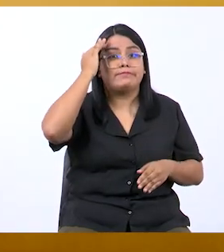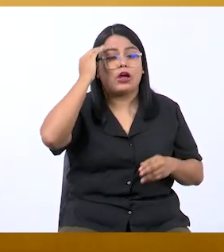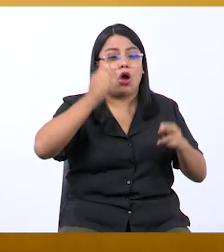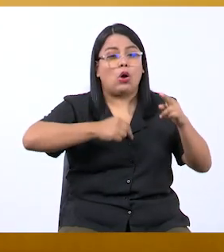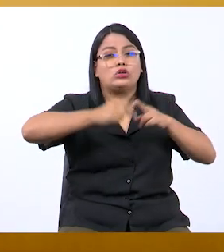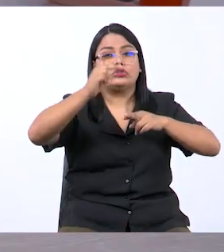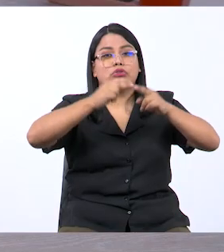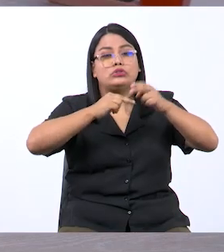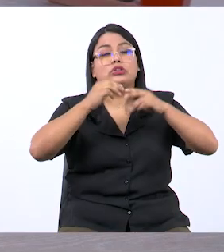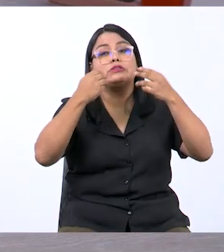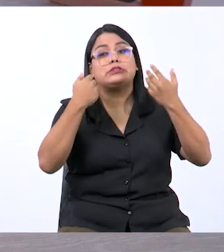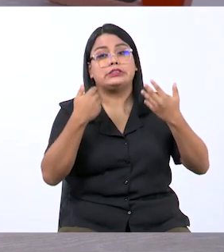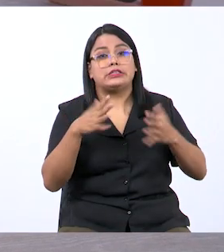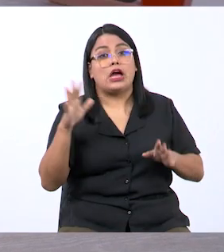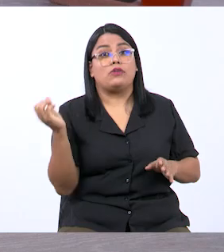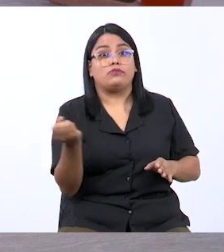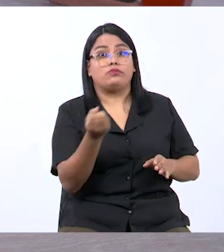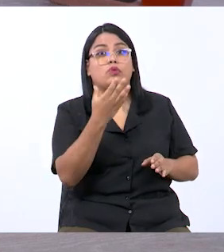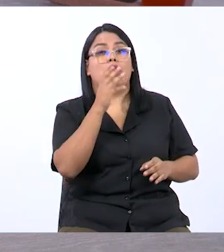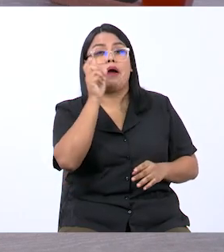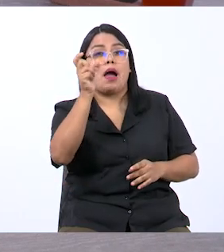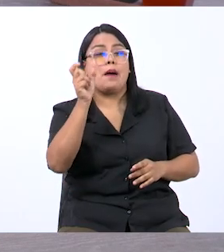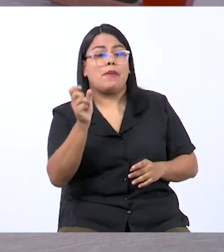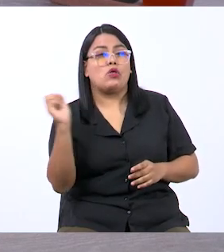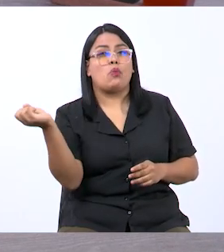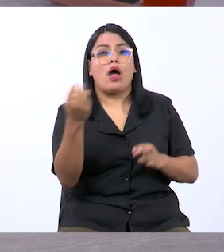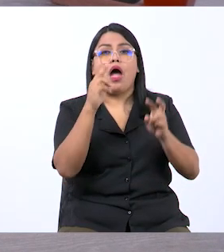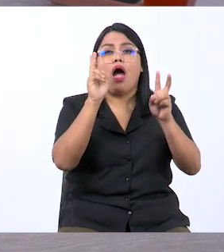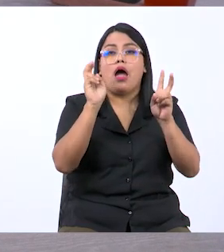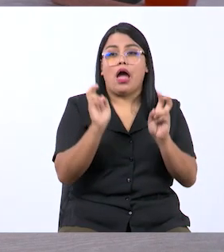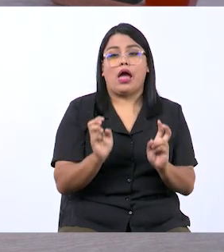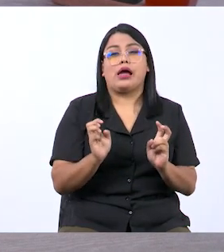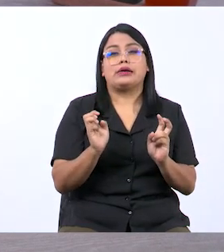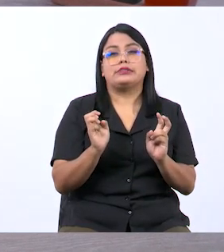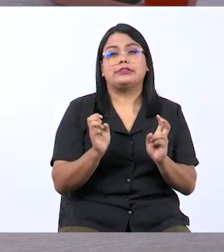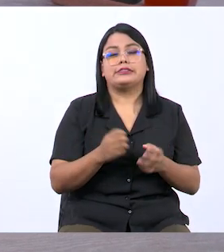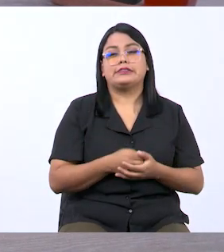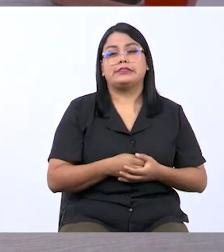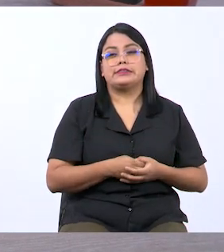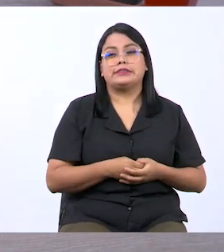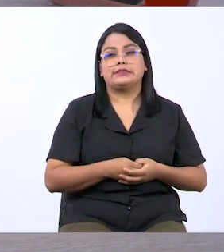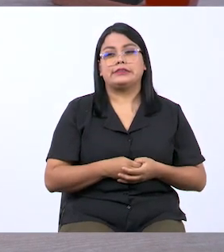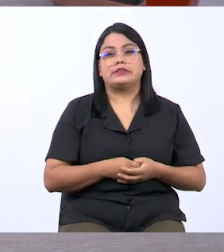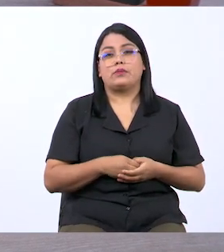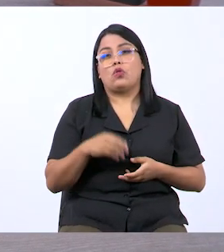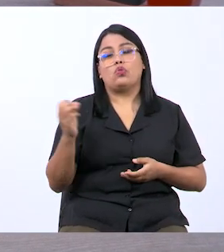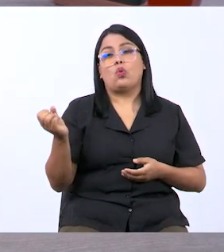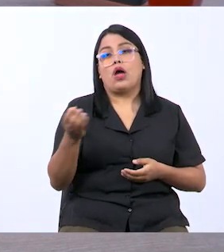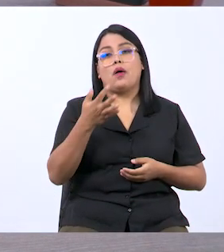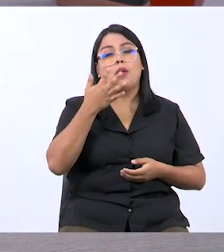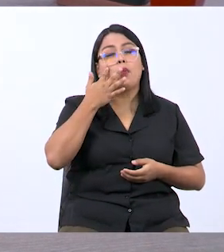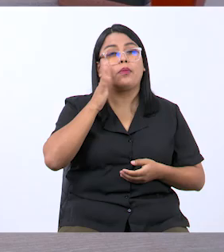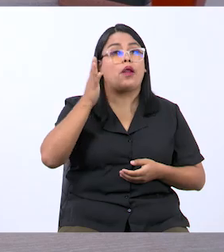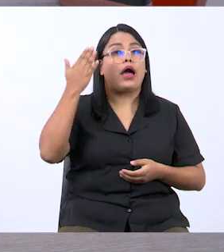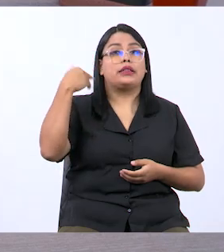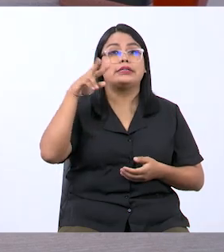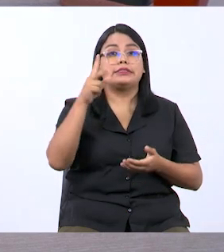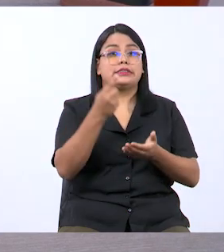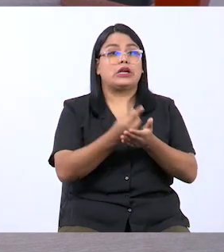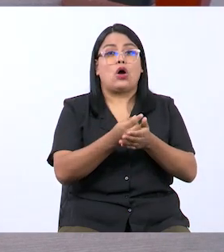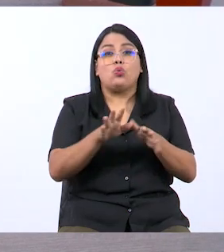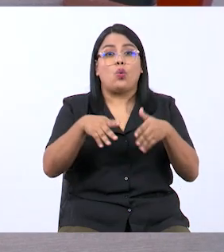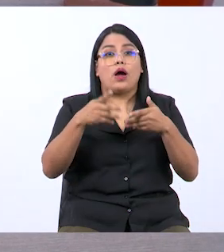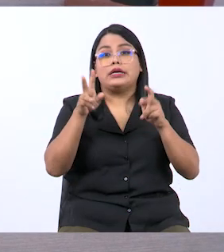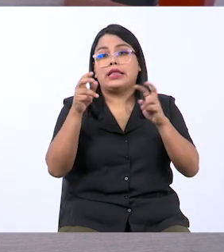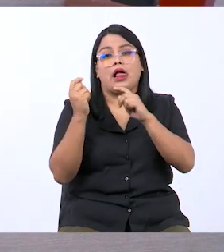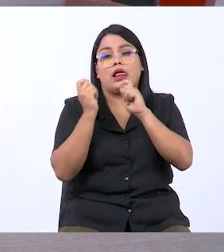la construcción, obviamente, se va a tener ese tema como algo nuevo, si no lo han visto en tercer grado,